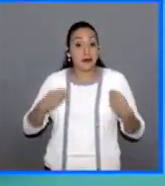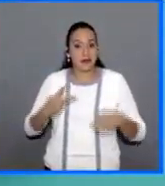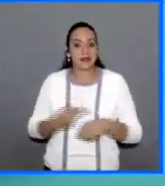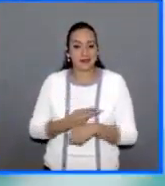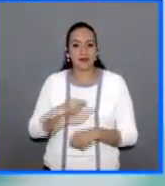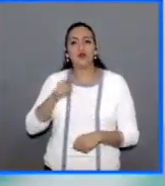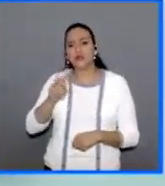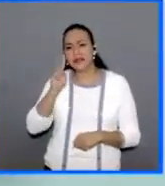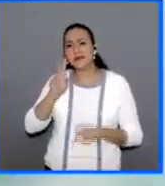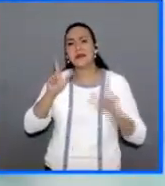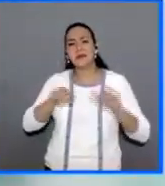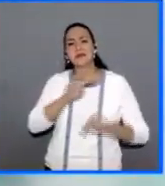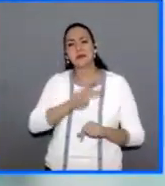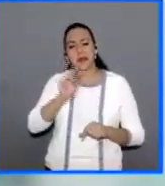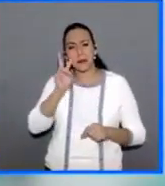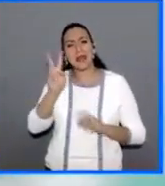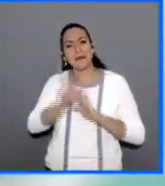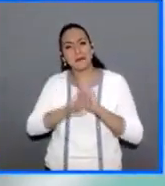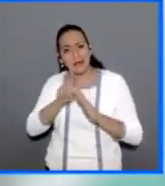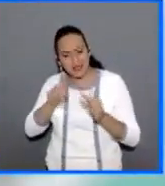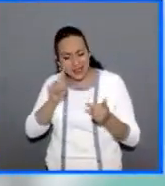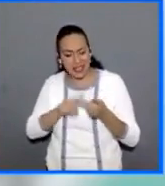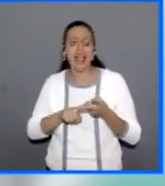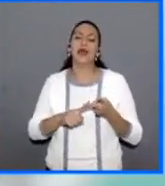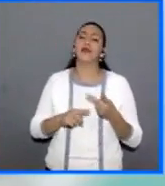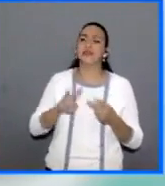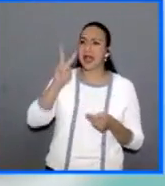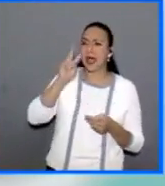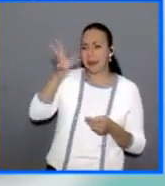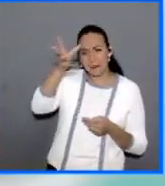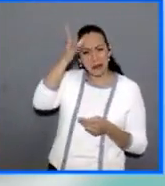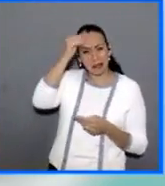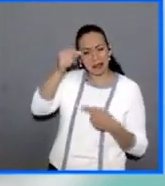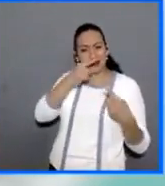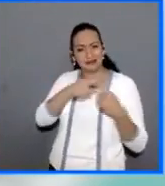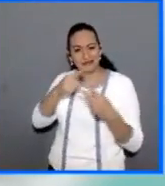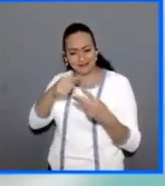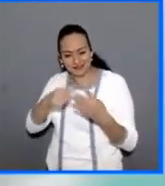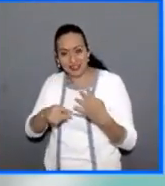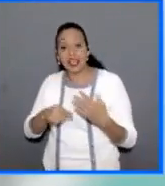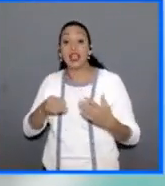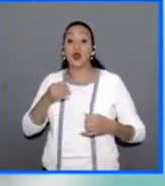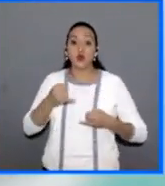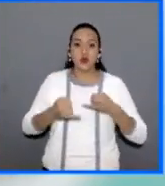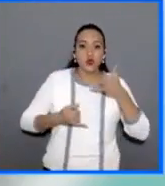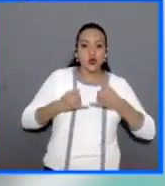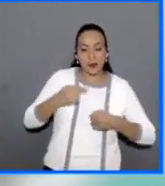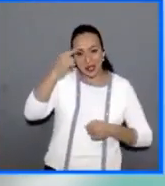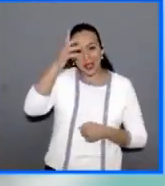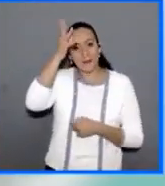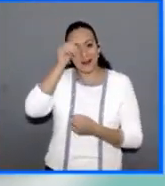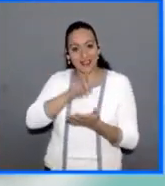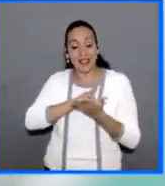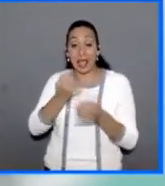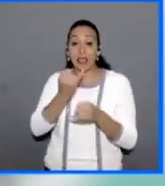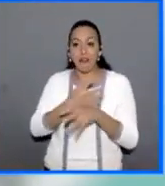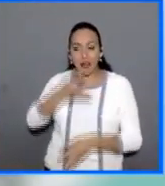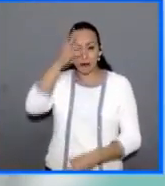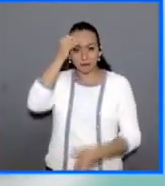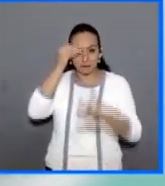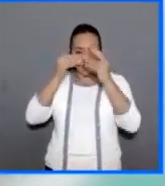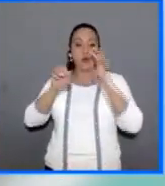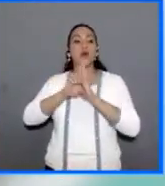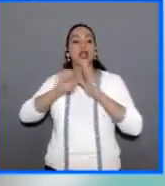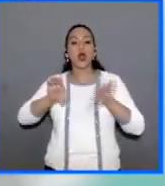videos, escuchar mensajes y cumplir distintas misiones para que conozcan sus derechos y tengan información sobre cómo pueden